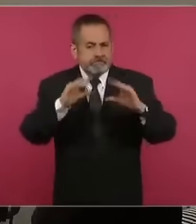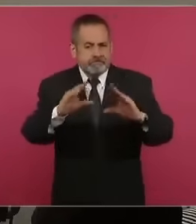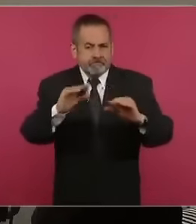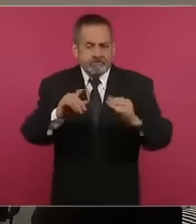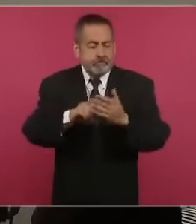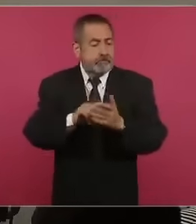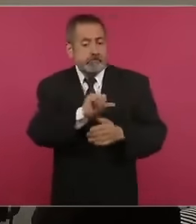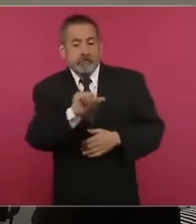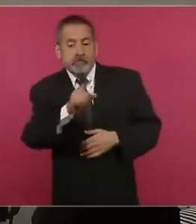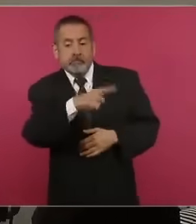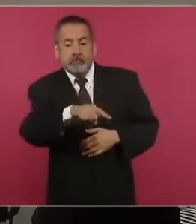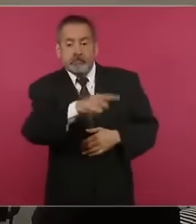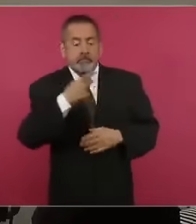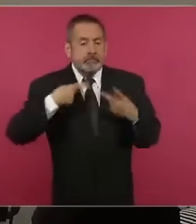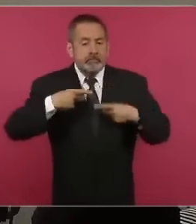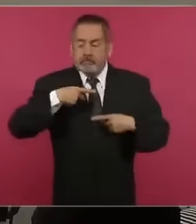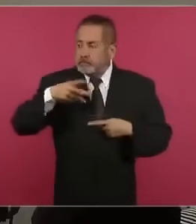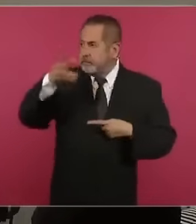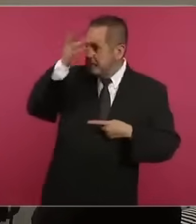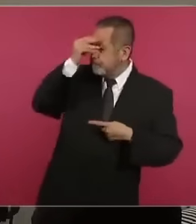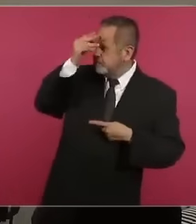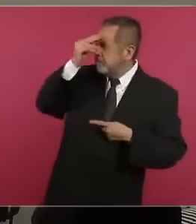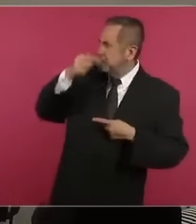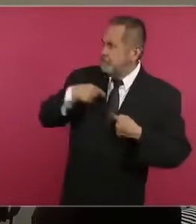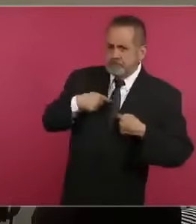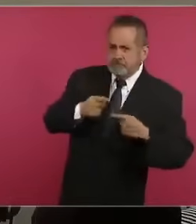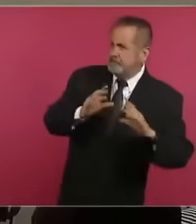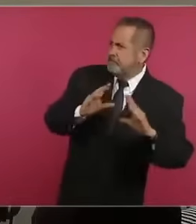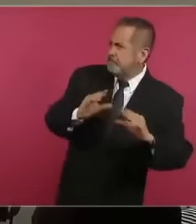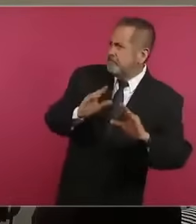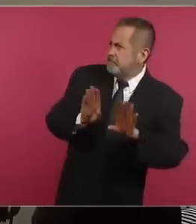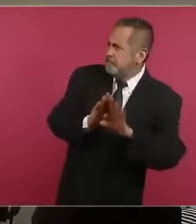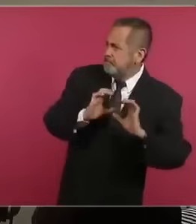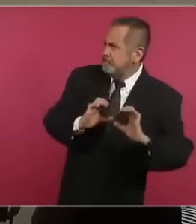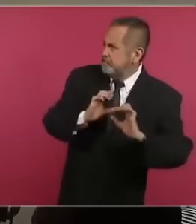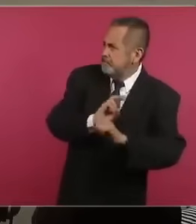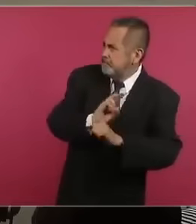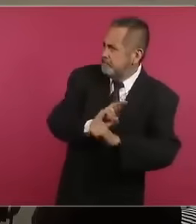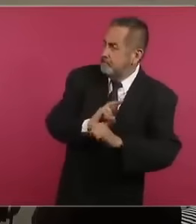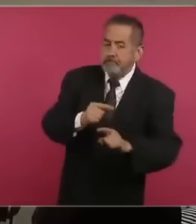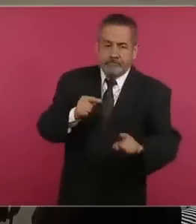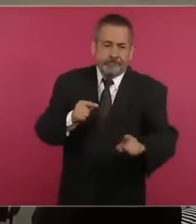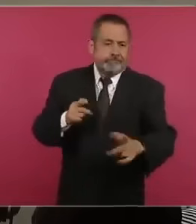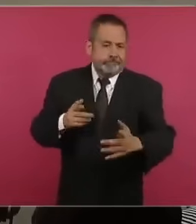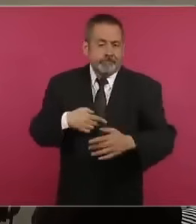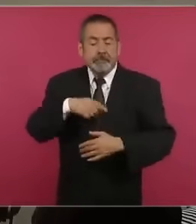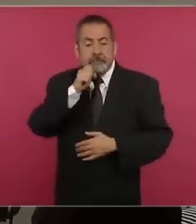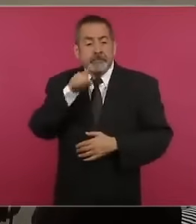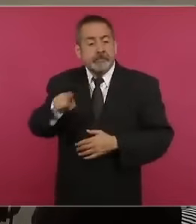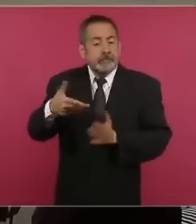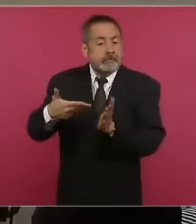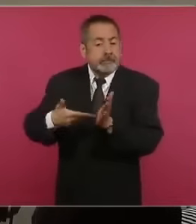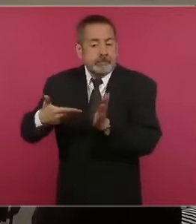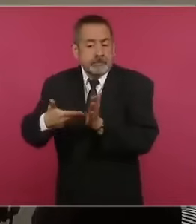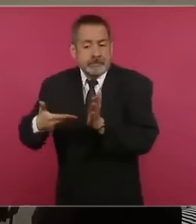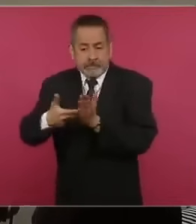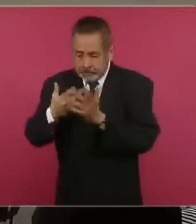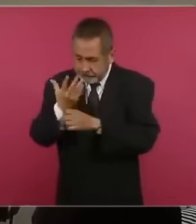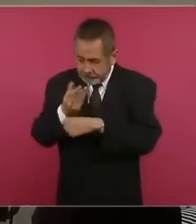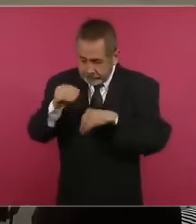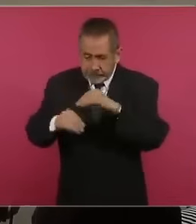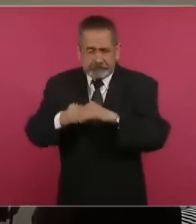cuidadoras, como también aquí lo planteó Daniel, talleres experimentales para estas sillas, que haya una